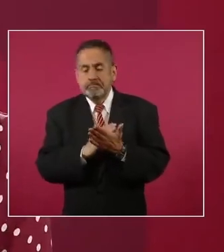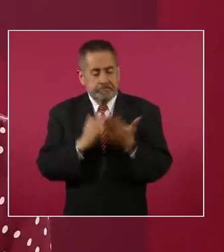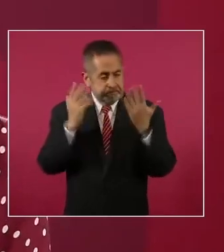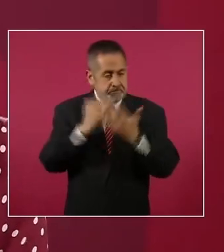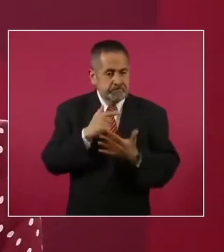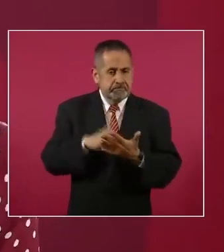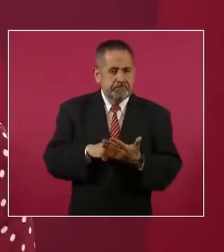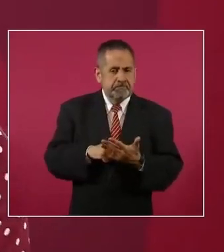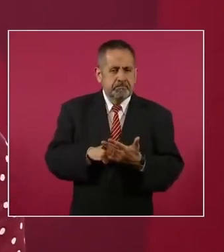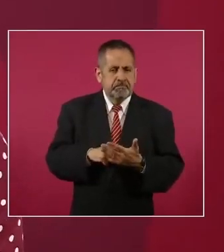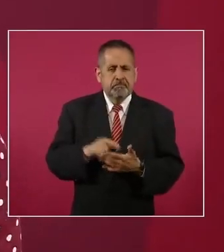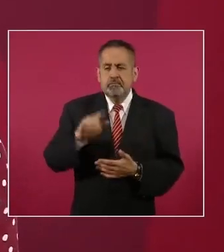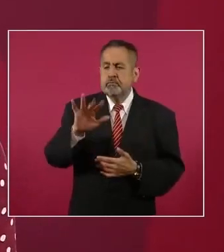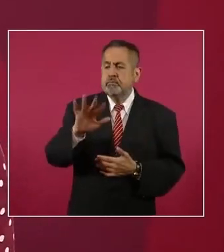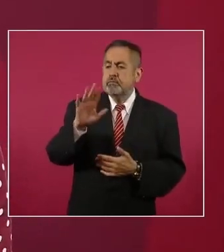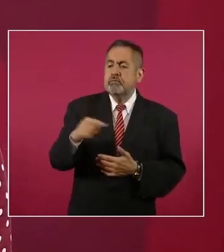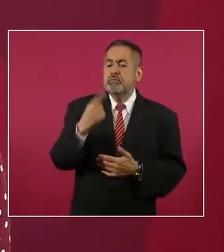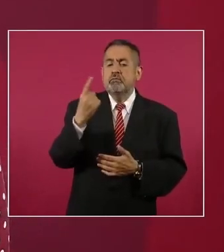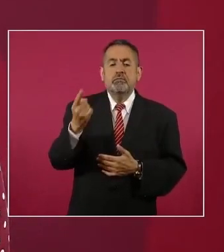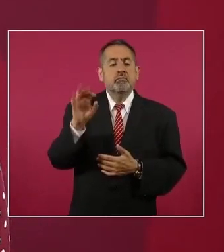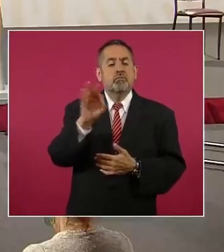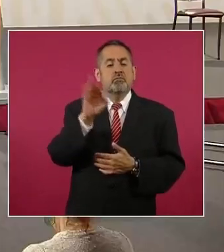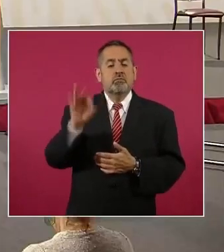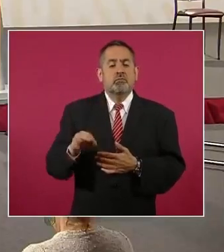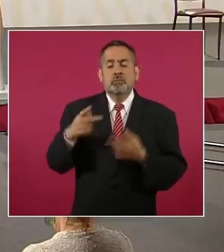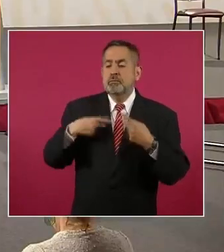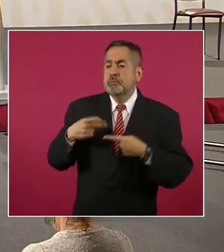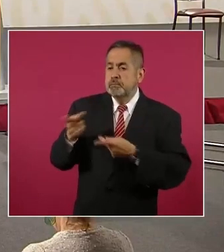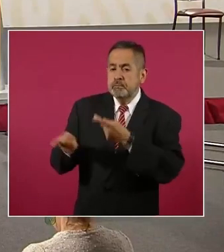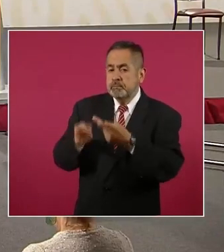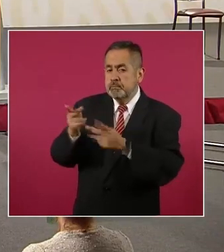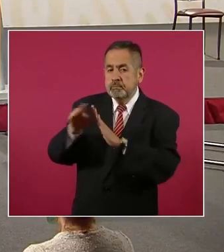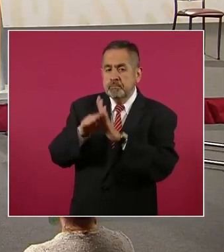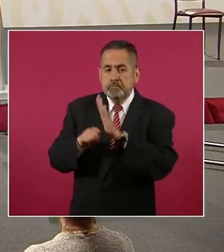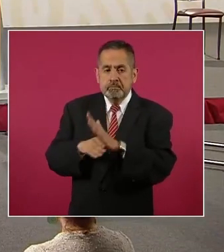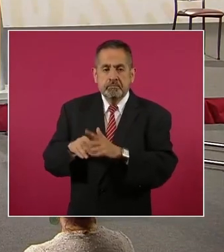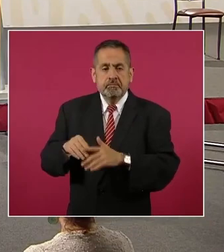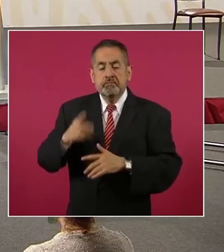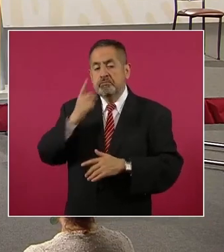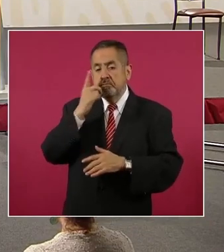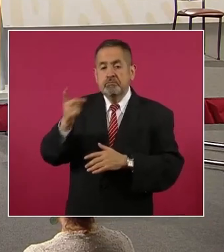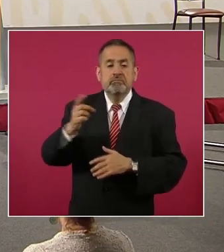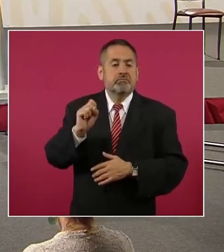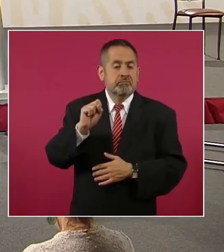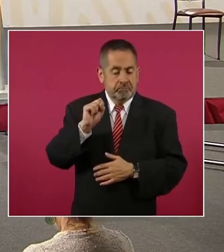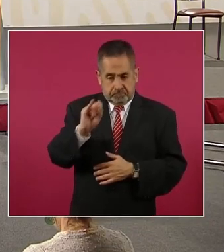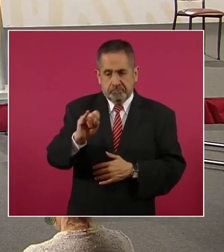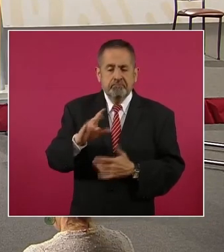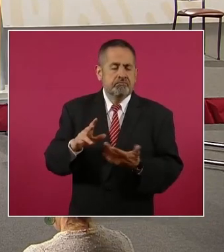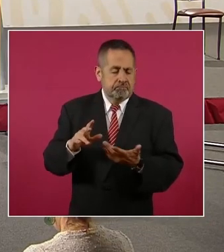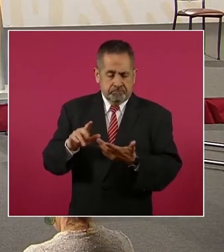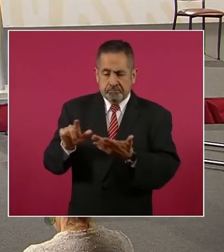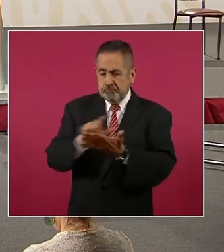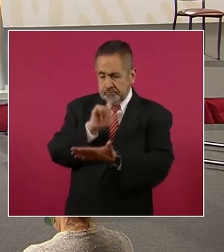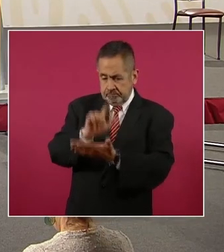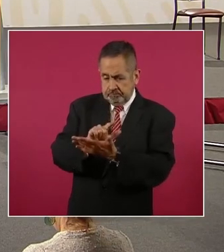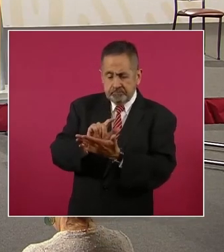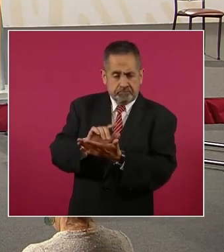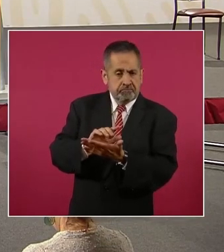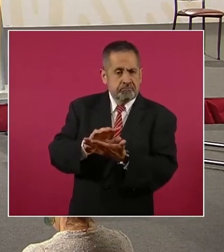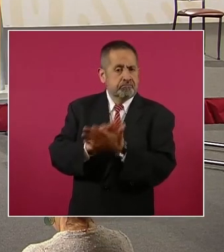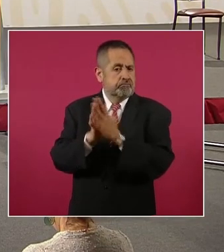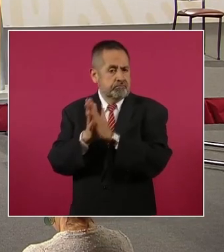el 51% de los entrevistados se pronunció a favor de la reforma electoral.